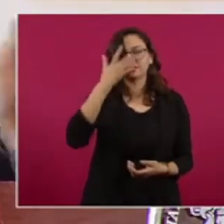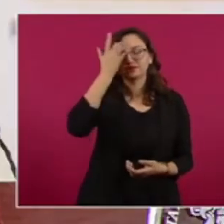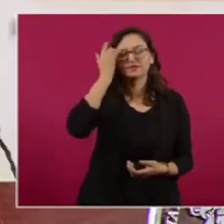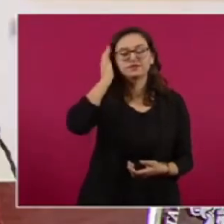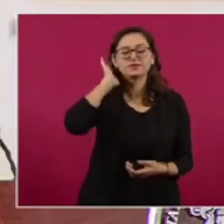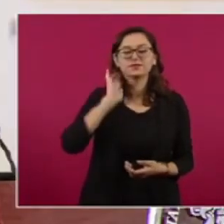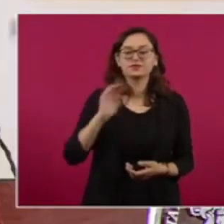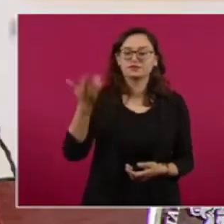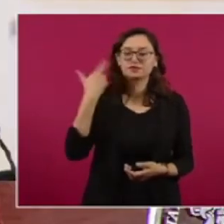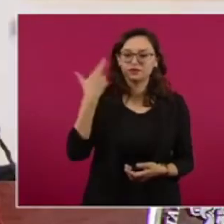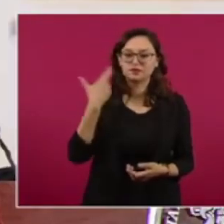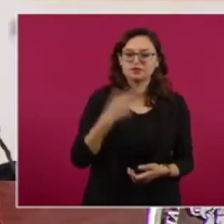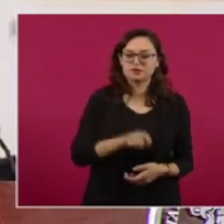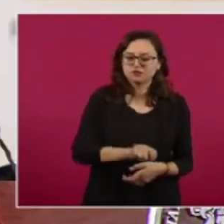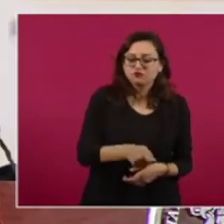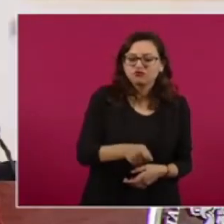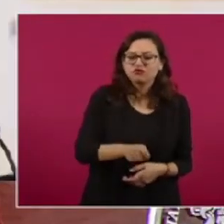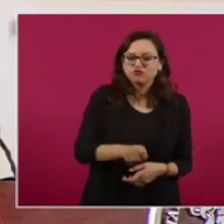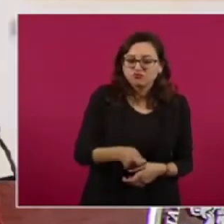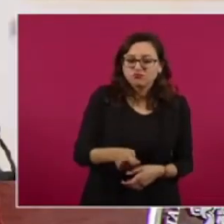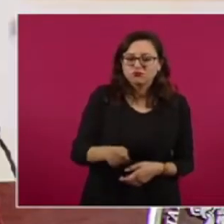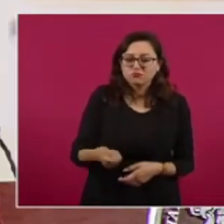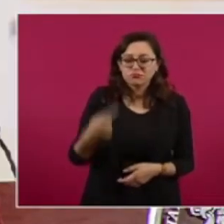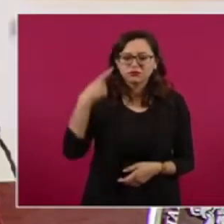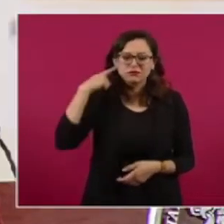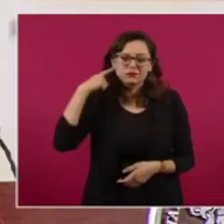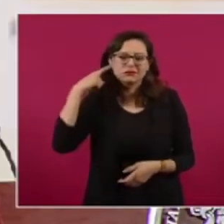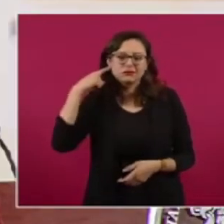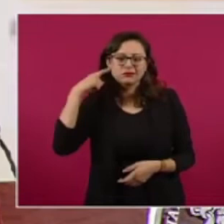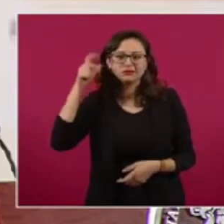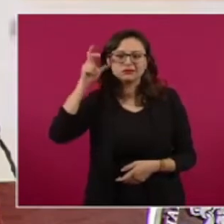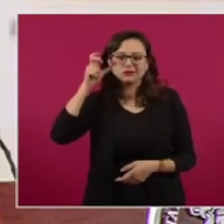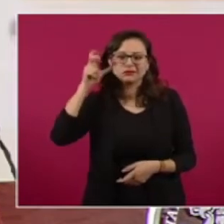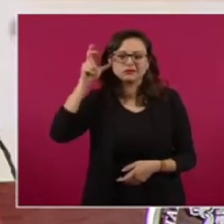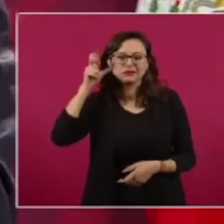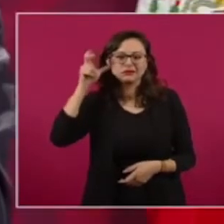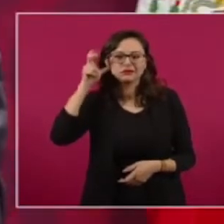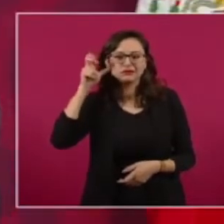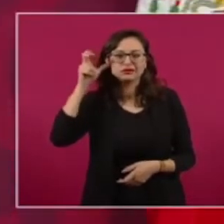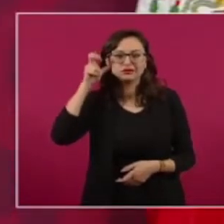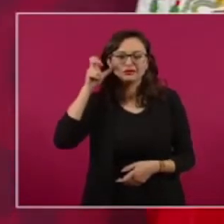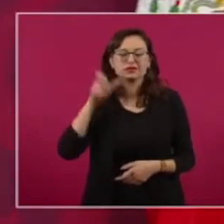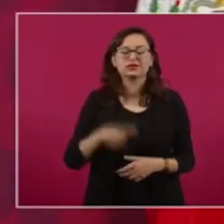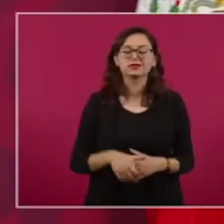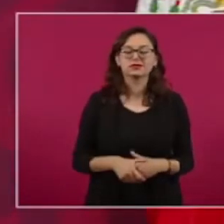que vean los conductores. Ah,